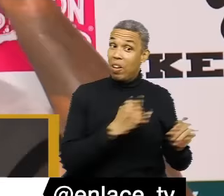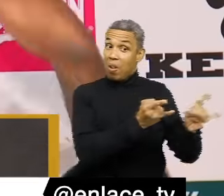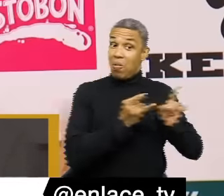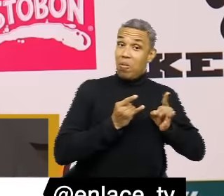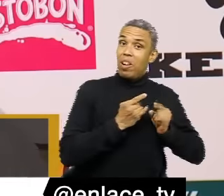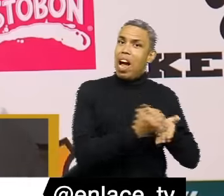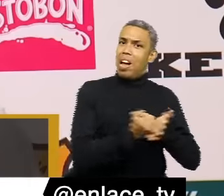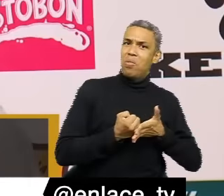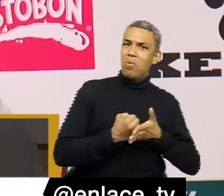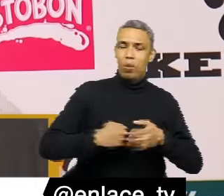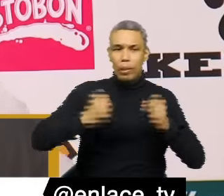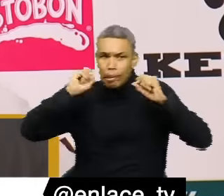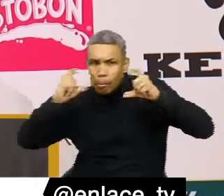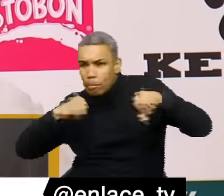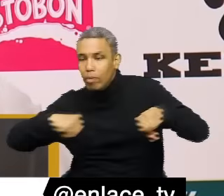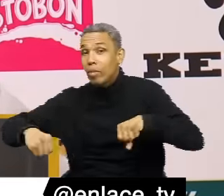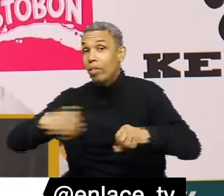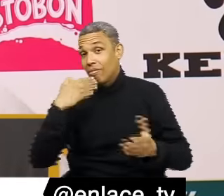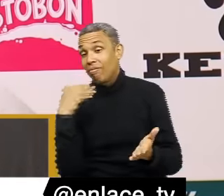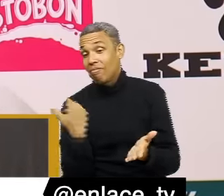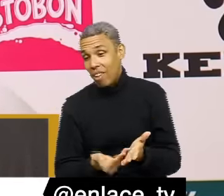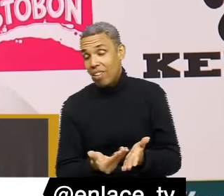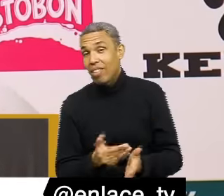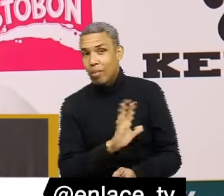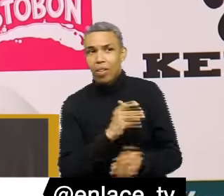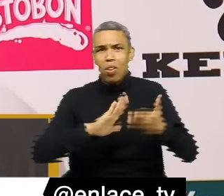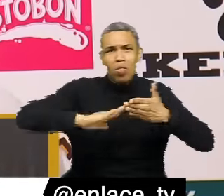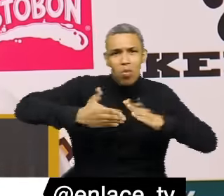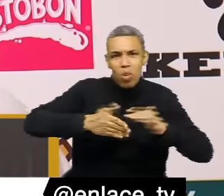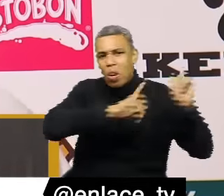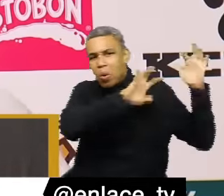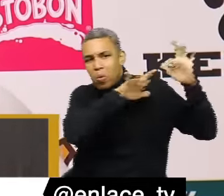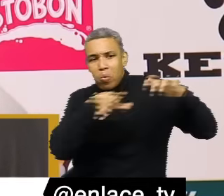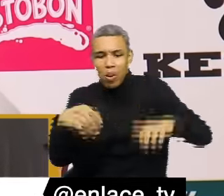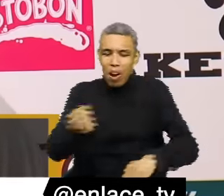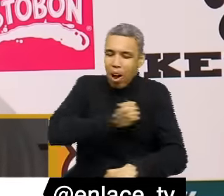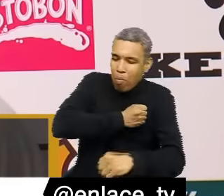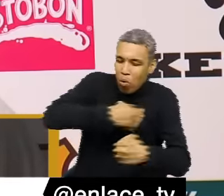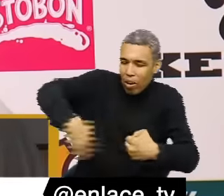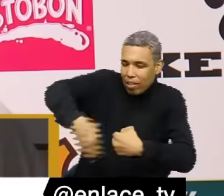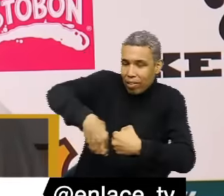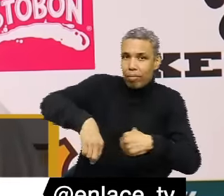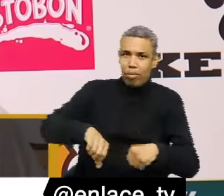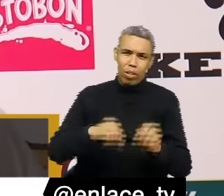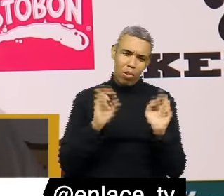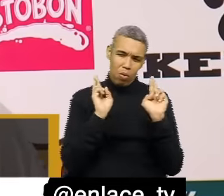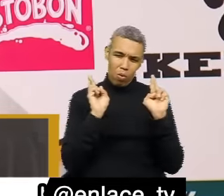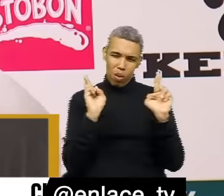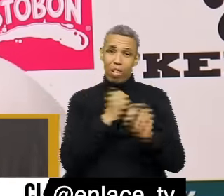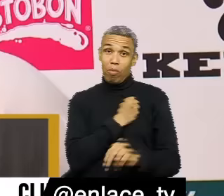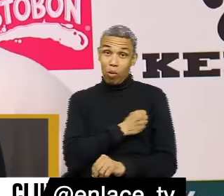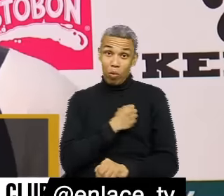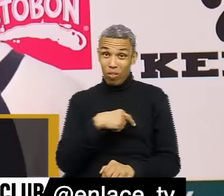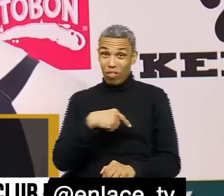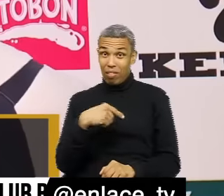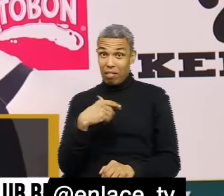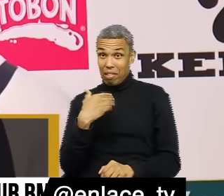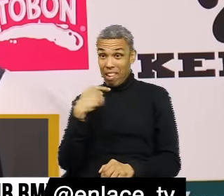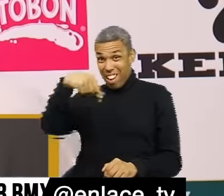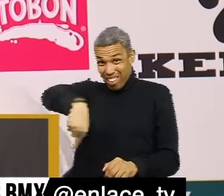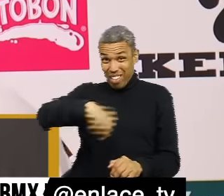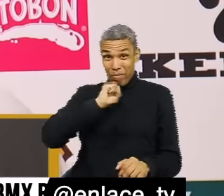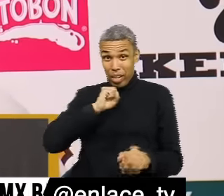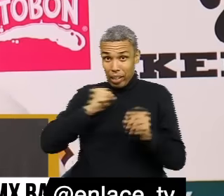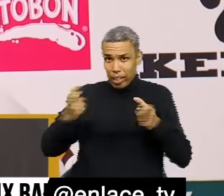el acompañamiento en el último partido que tuvimos acá, que nos sigan apoyando, que nosotros vamos a dar el